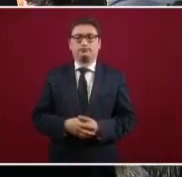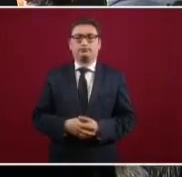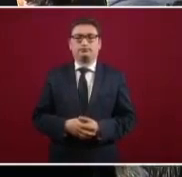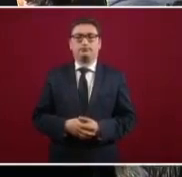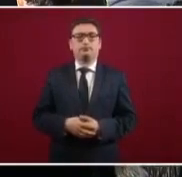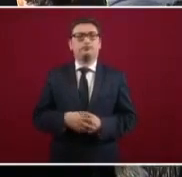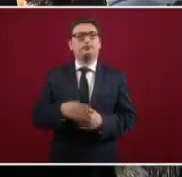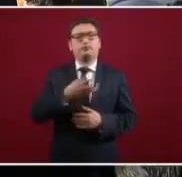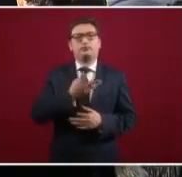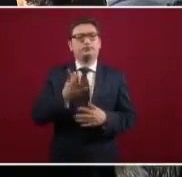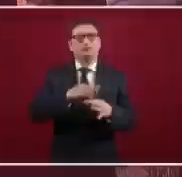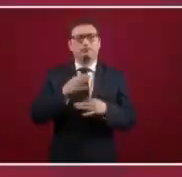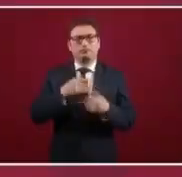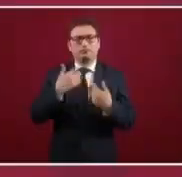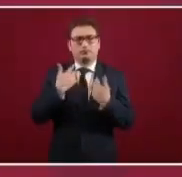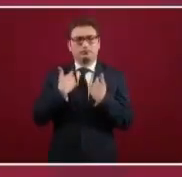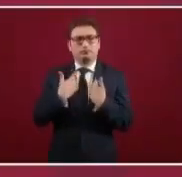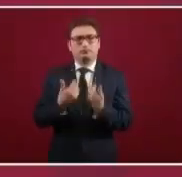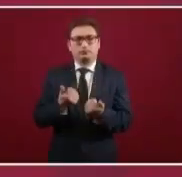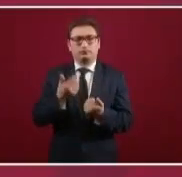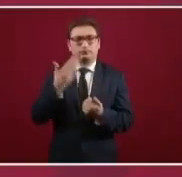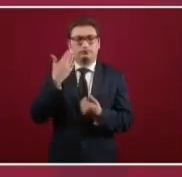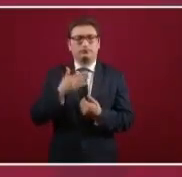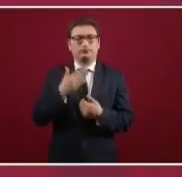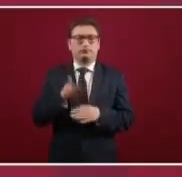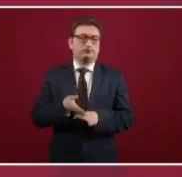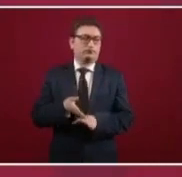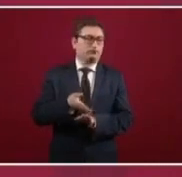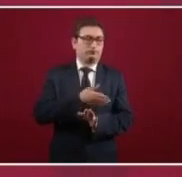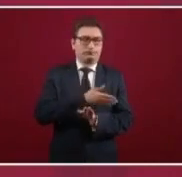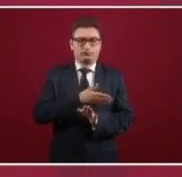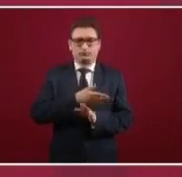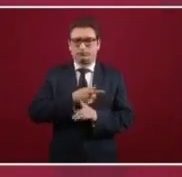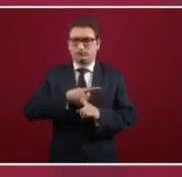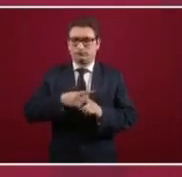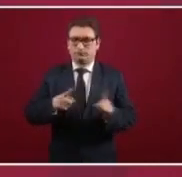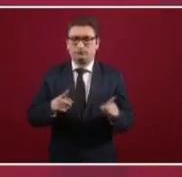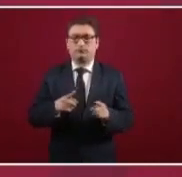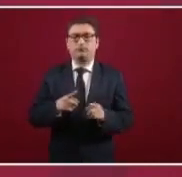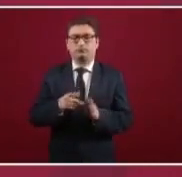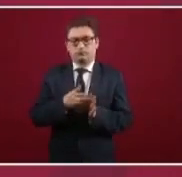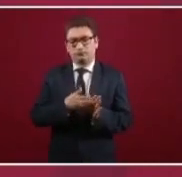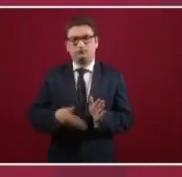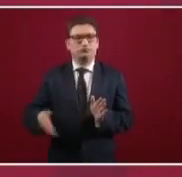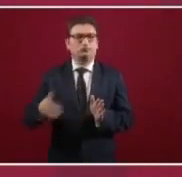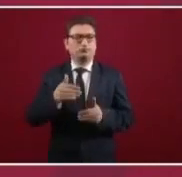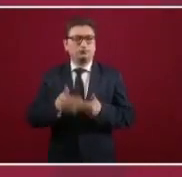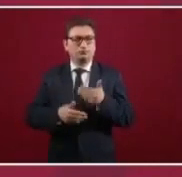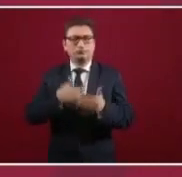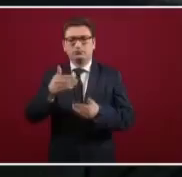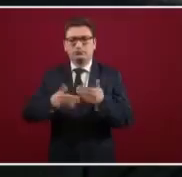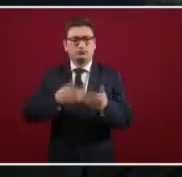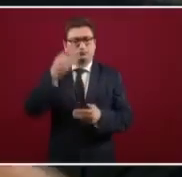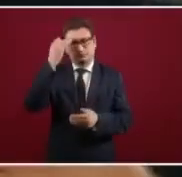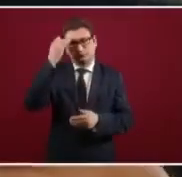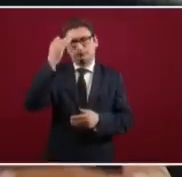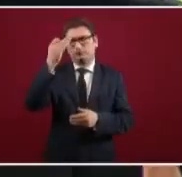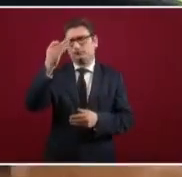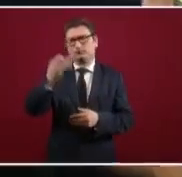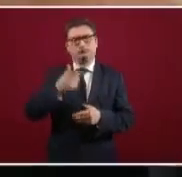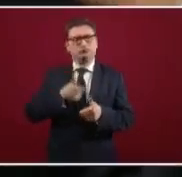para tomar en cuenta de que ya no es como antes que nos puede llevar un tiempo así como estamos